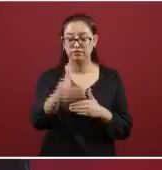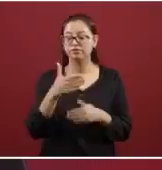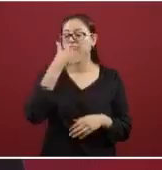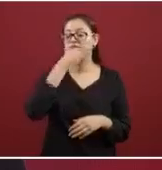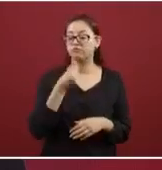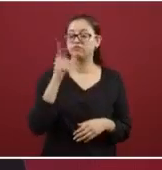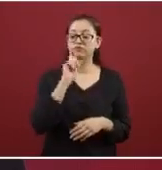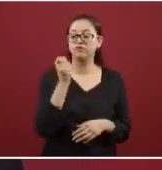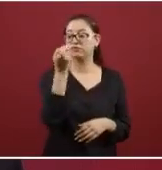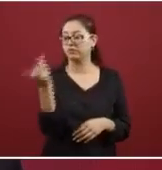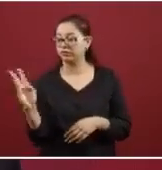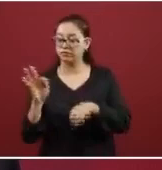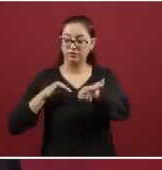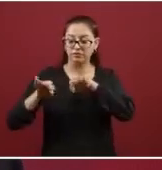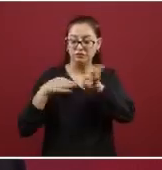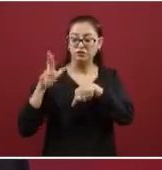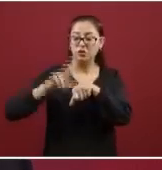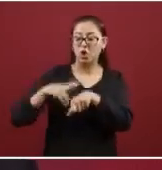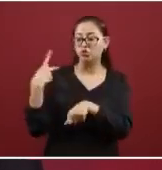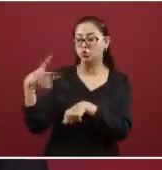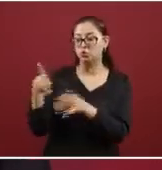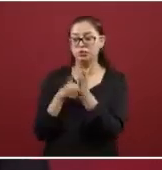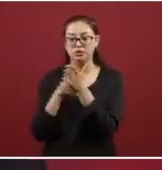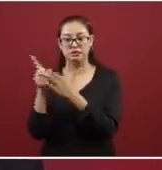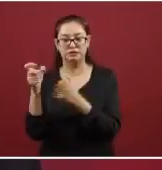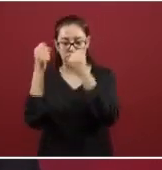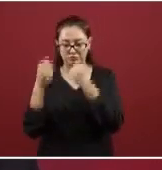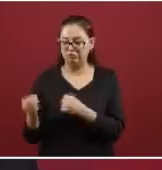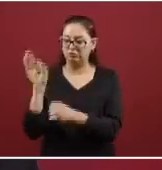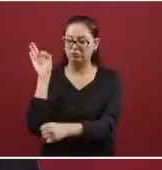garantizados sus derechos para elegir